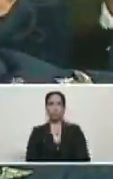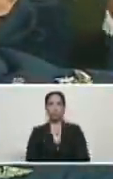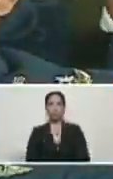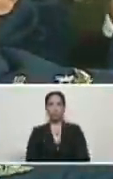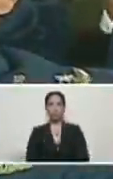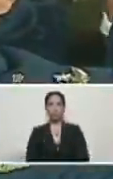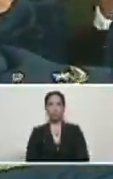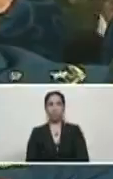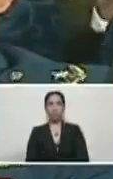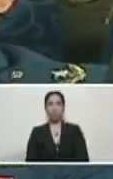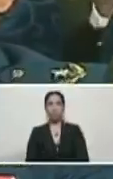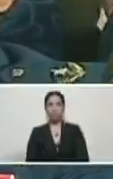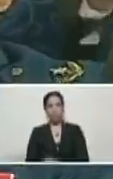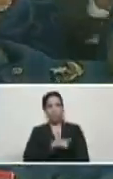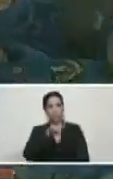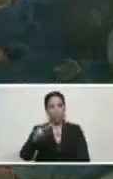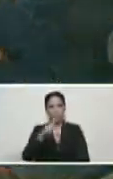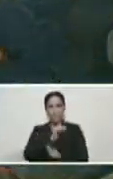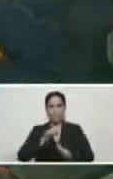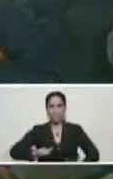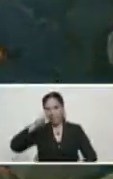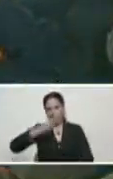de la aviación militar?